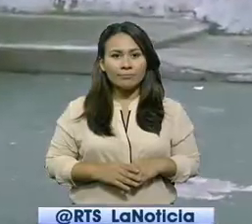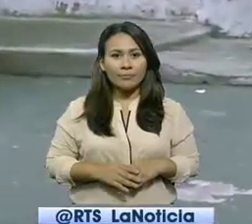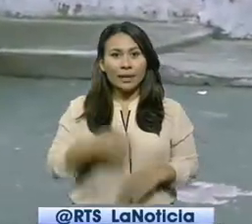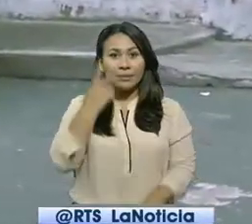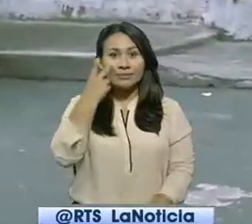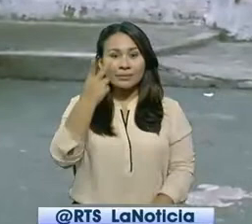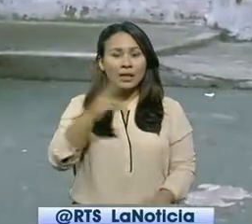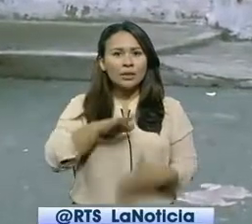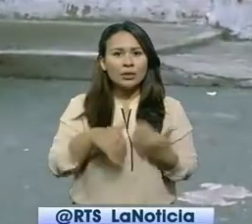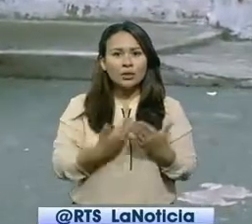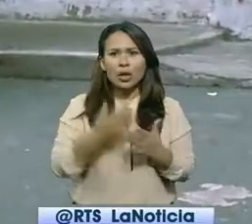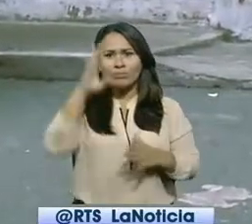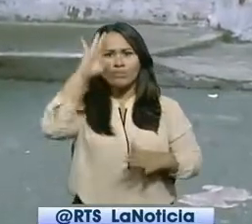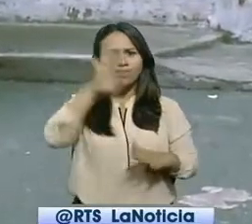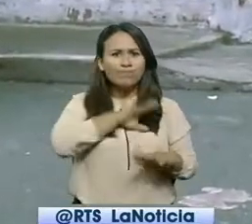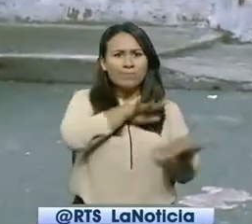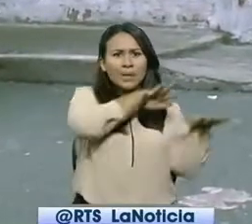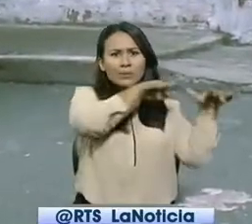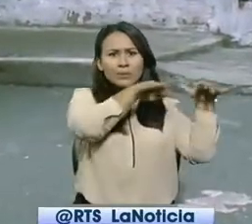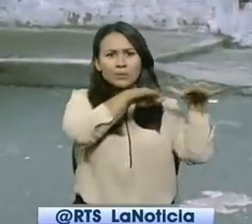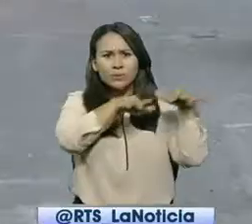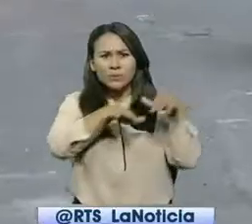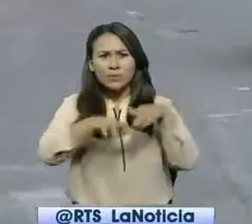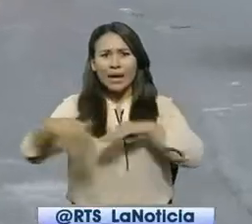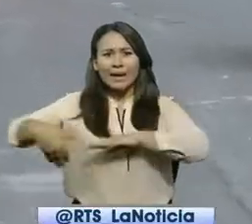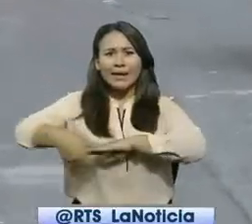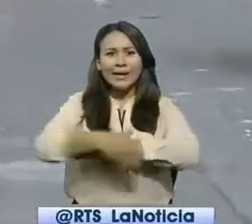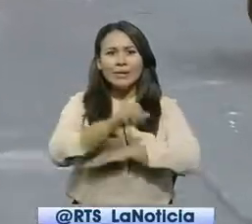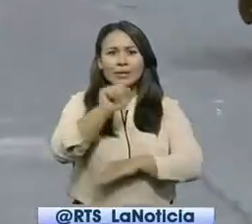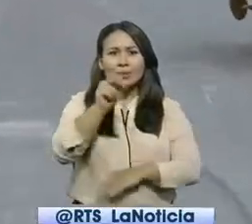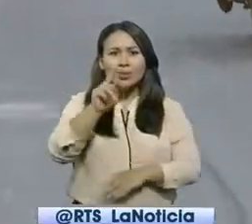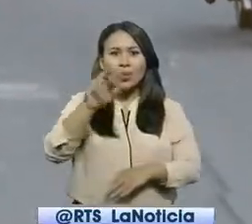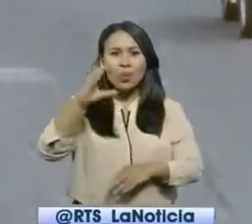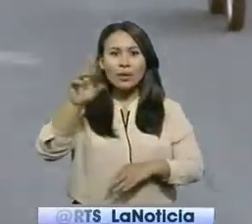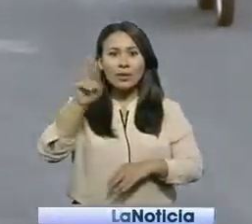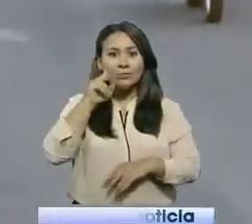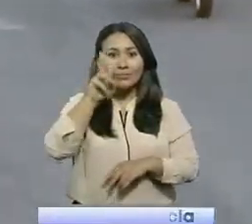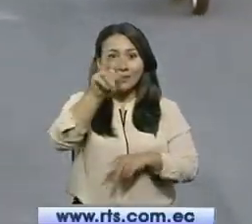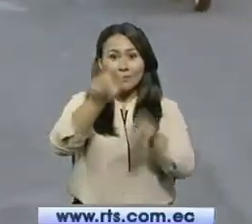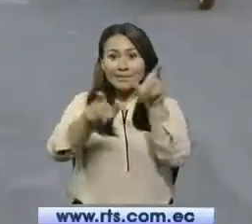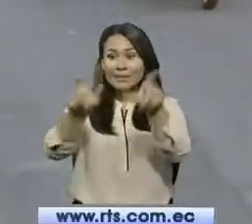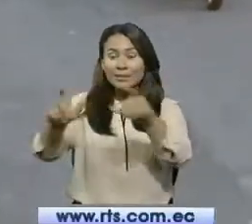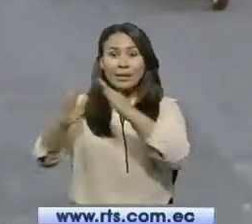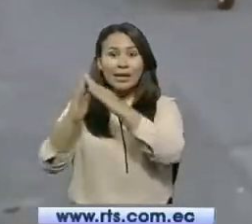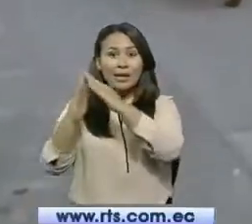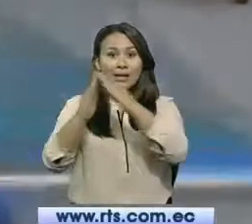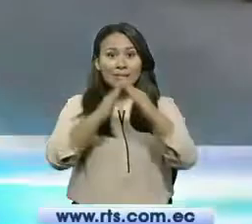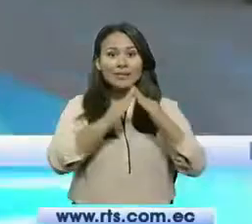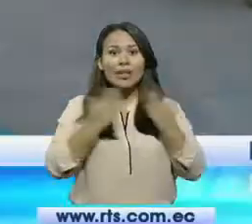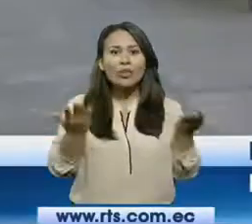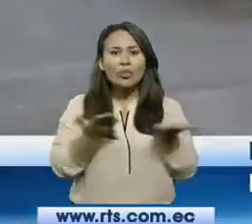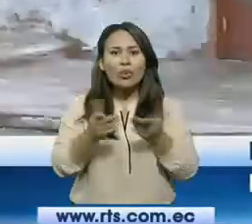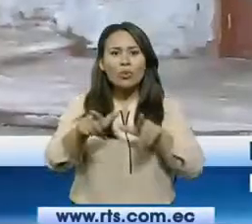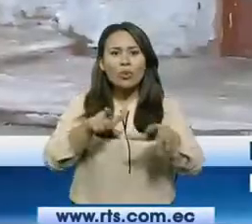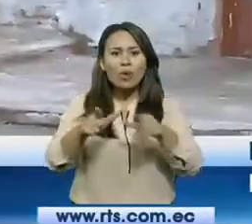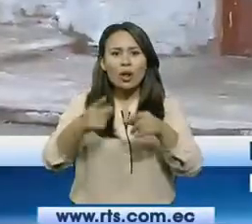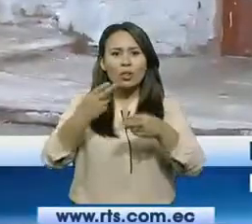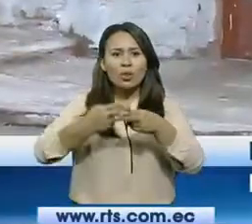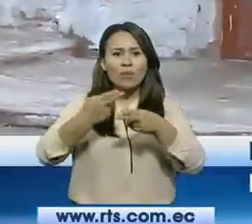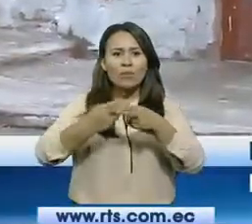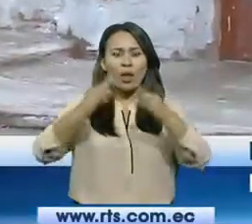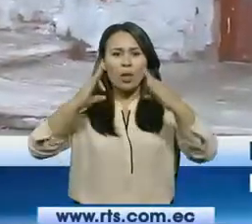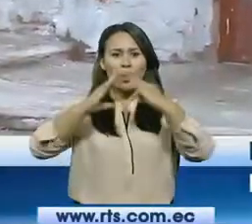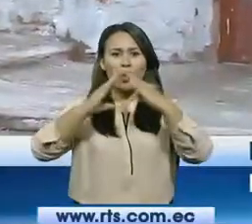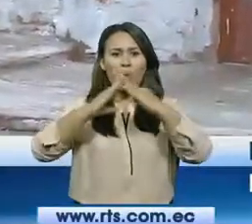El movimiento policial en la esquina de las calles Sucre y Montalvo llamó la atención de los vecinos de Tumbaco. A pesar de la hora en la noche, algunos salieron